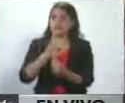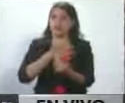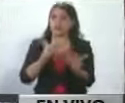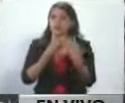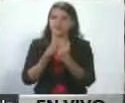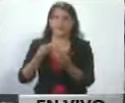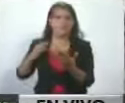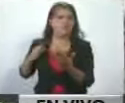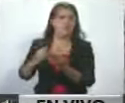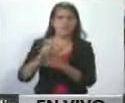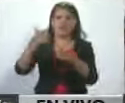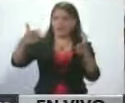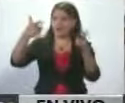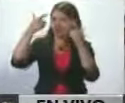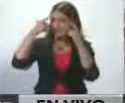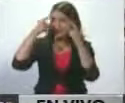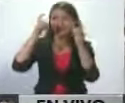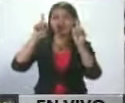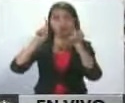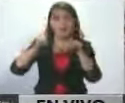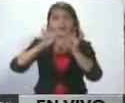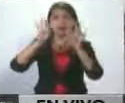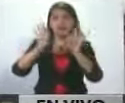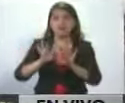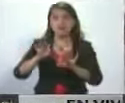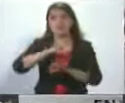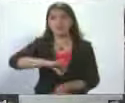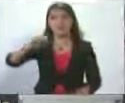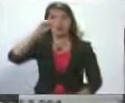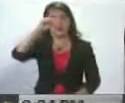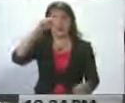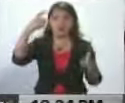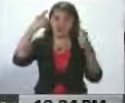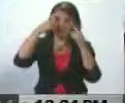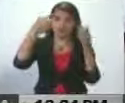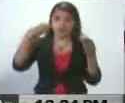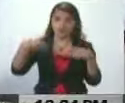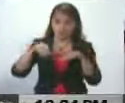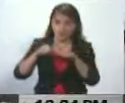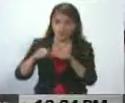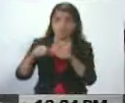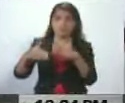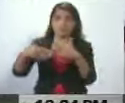leal a Chávez y al modelo socialista que Chávez dejó en marcha.